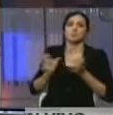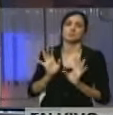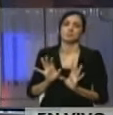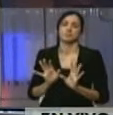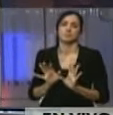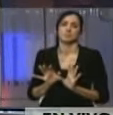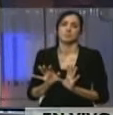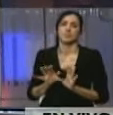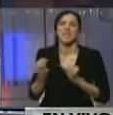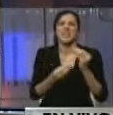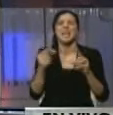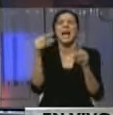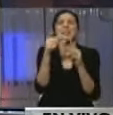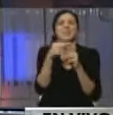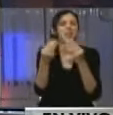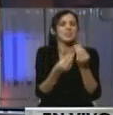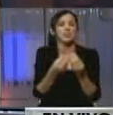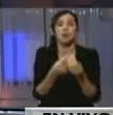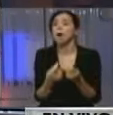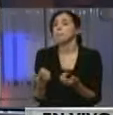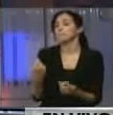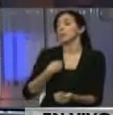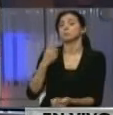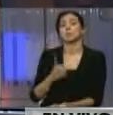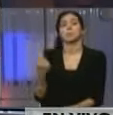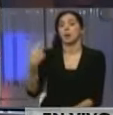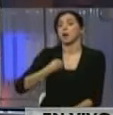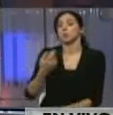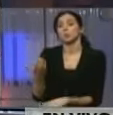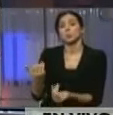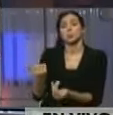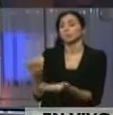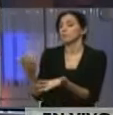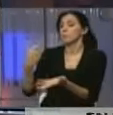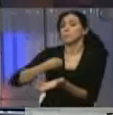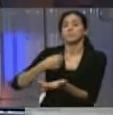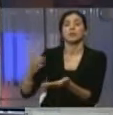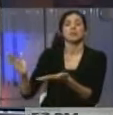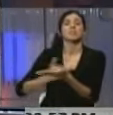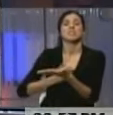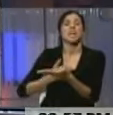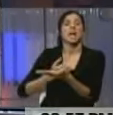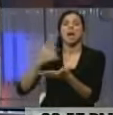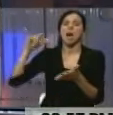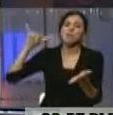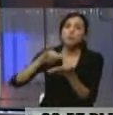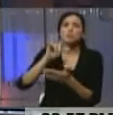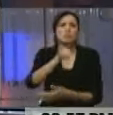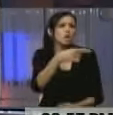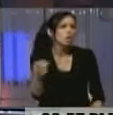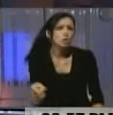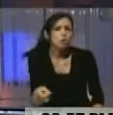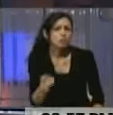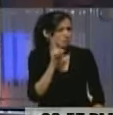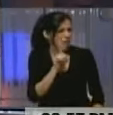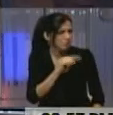¿Qué hacen los adecos? Cobrarle los porcentajes, chulearlos, quitarle los aviones, etcétera. O no, o